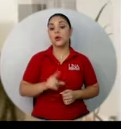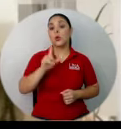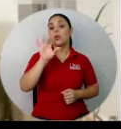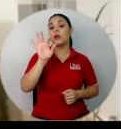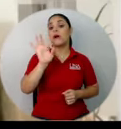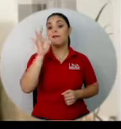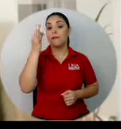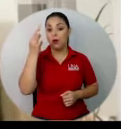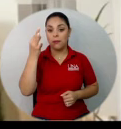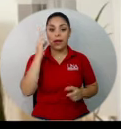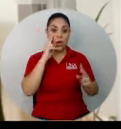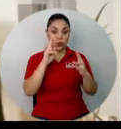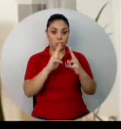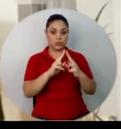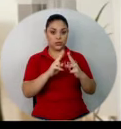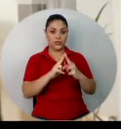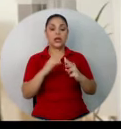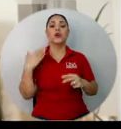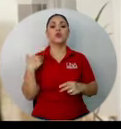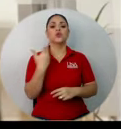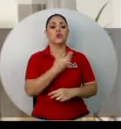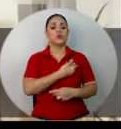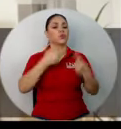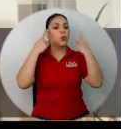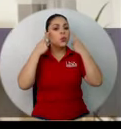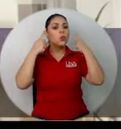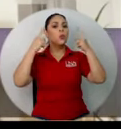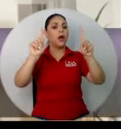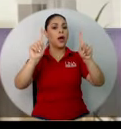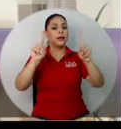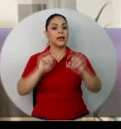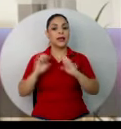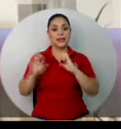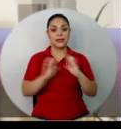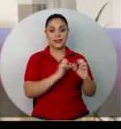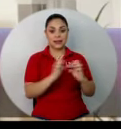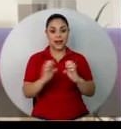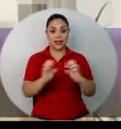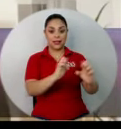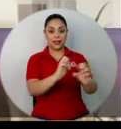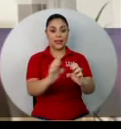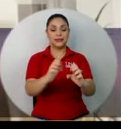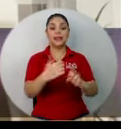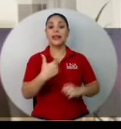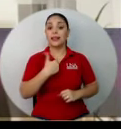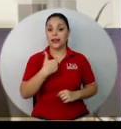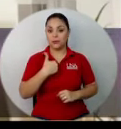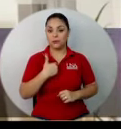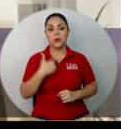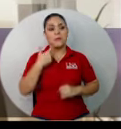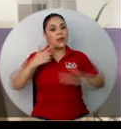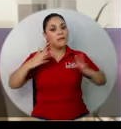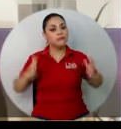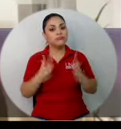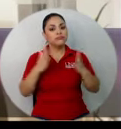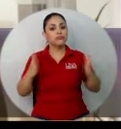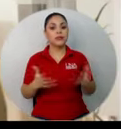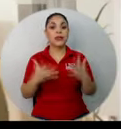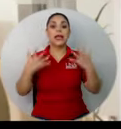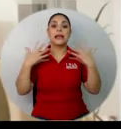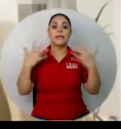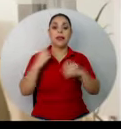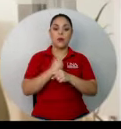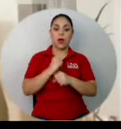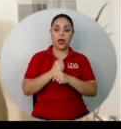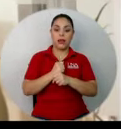Una manera de conocer, de nosotros lograr mejorar las estrategias que tenemos en las organizaciones para potenciar el clima laboral, es